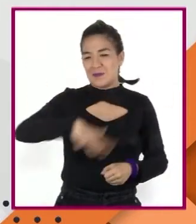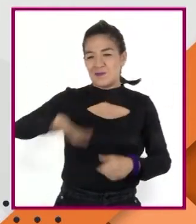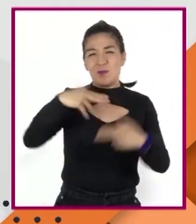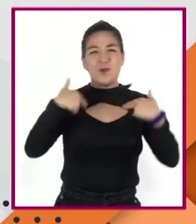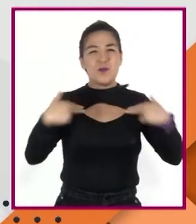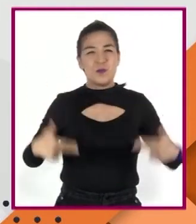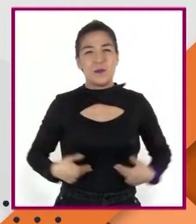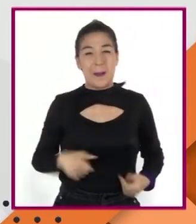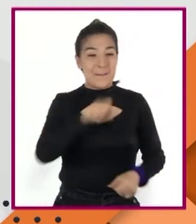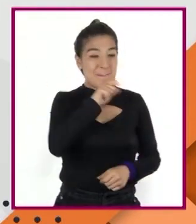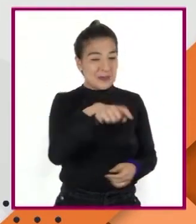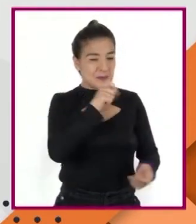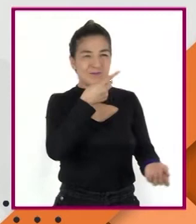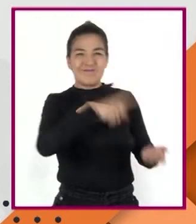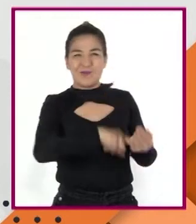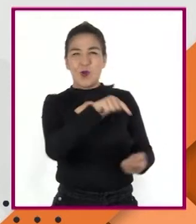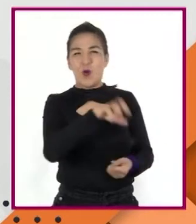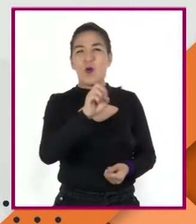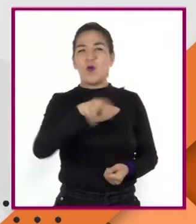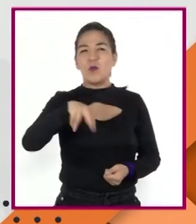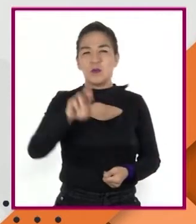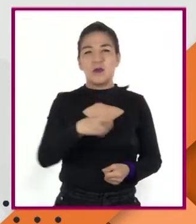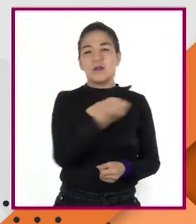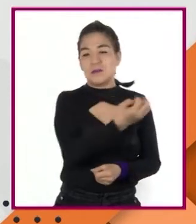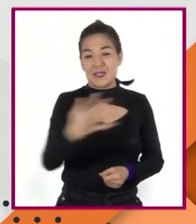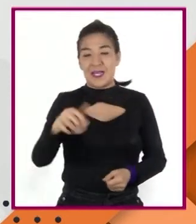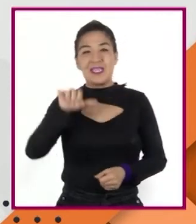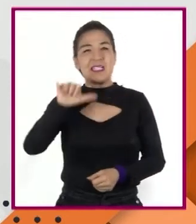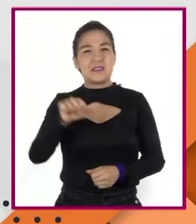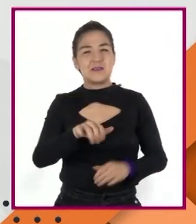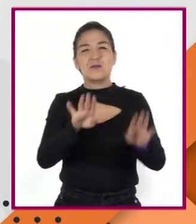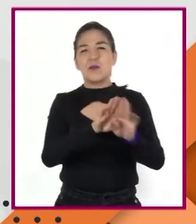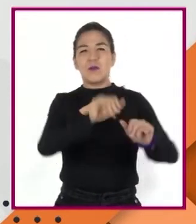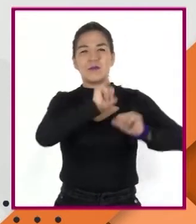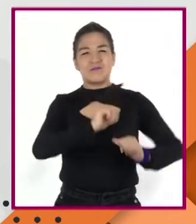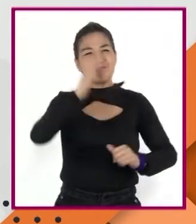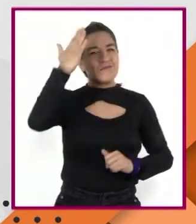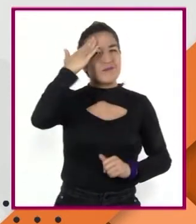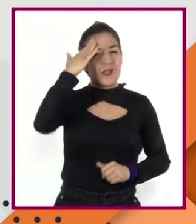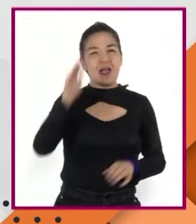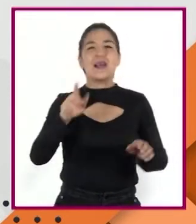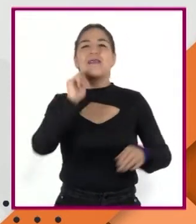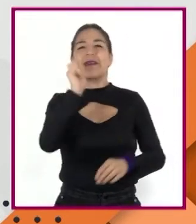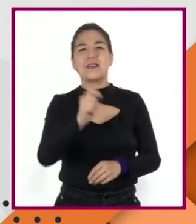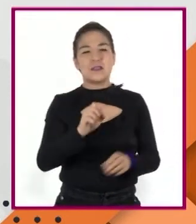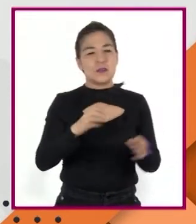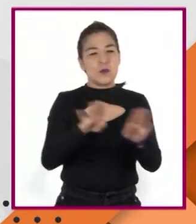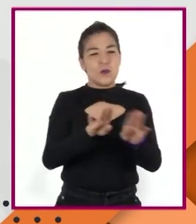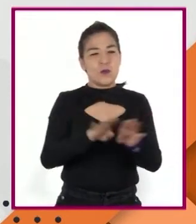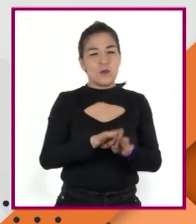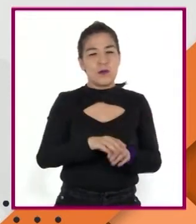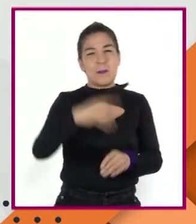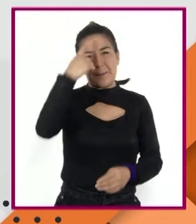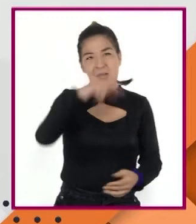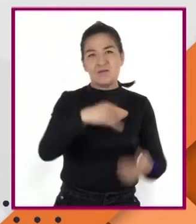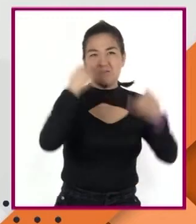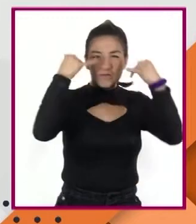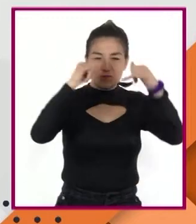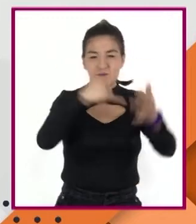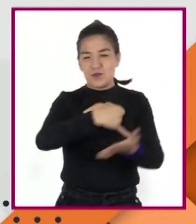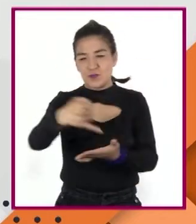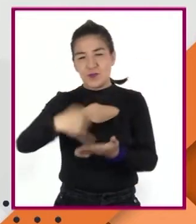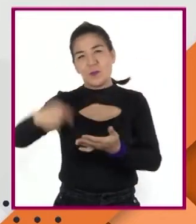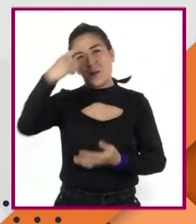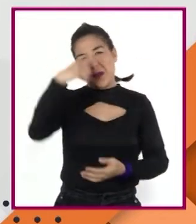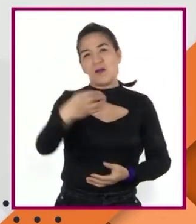dentro de la ONU se han creado 16 agencias. Las principales son la Organización para la Agricultura y la